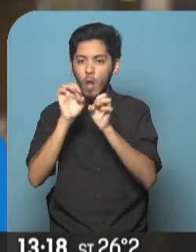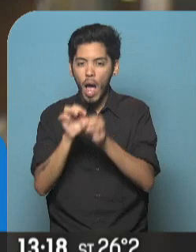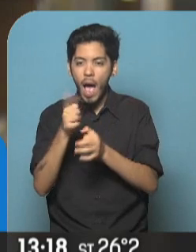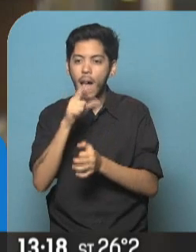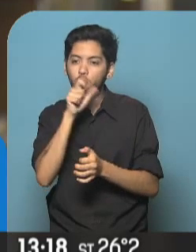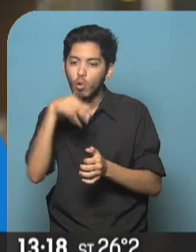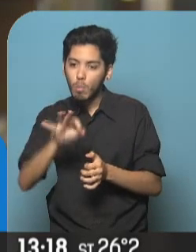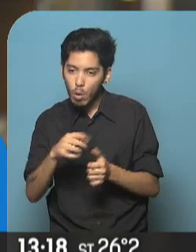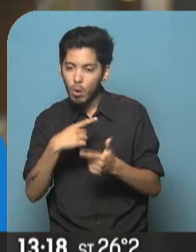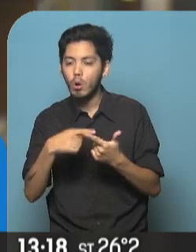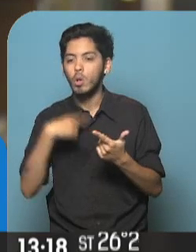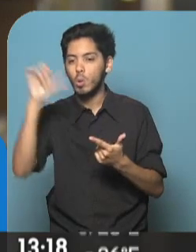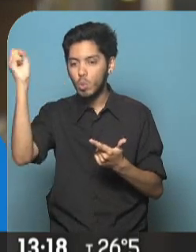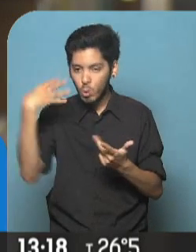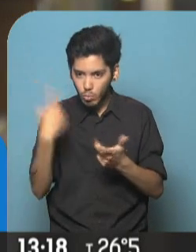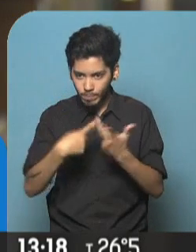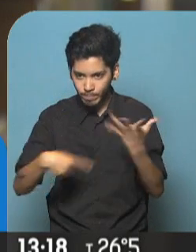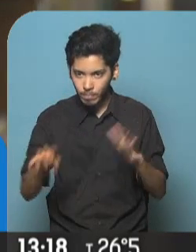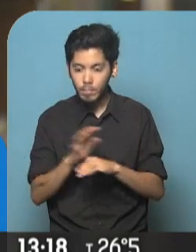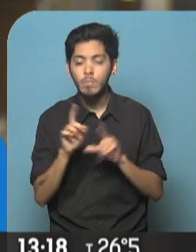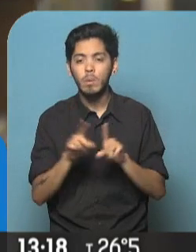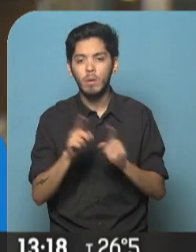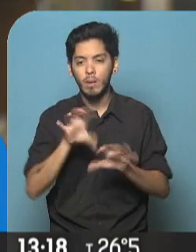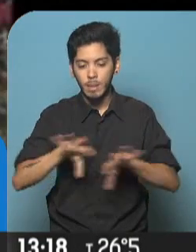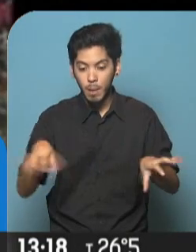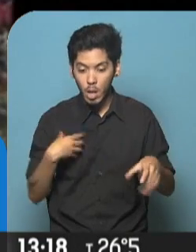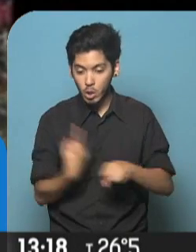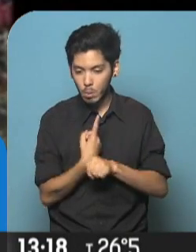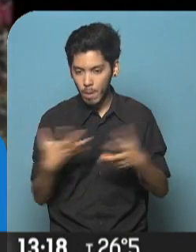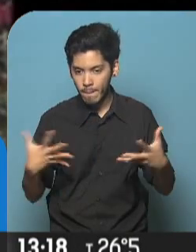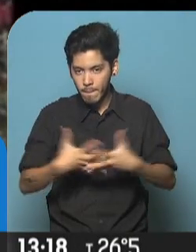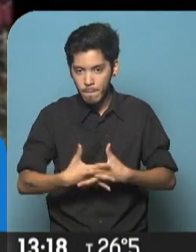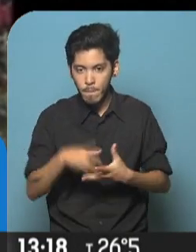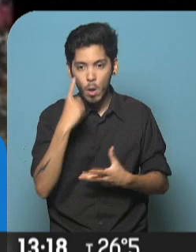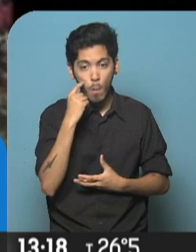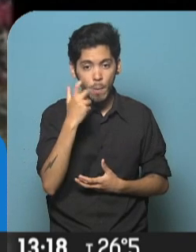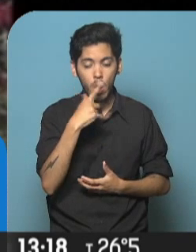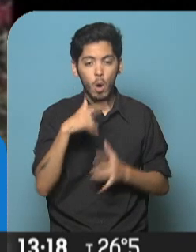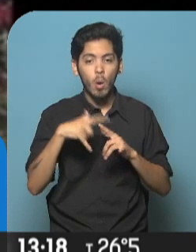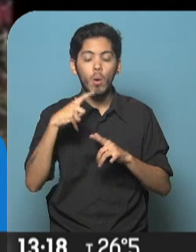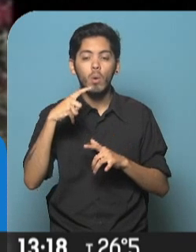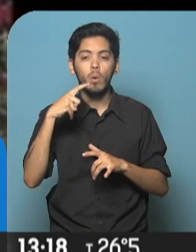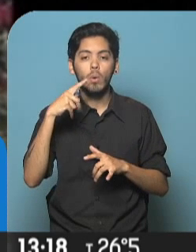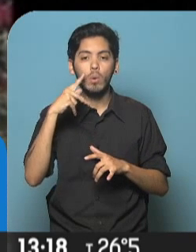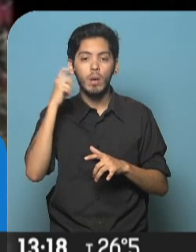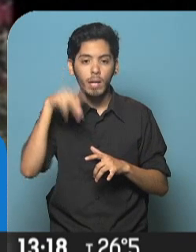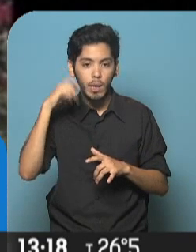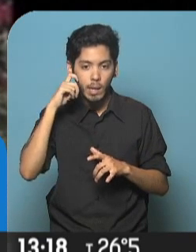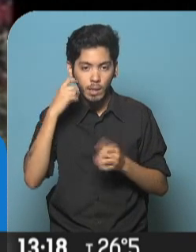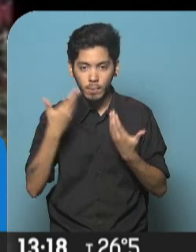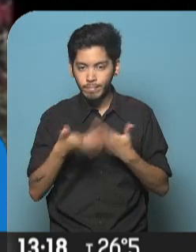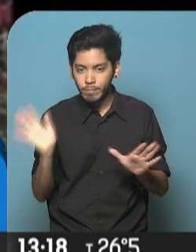física que han sido muy exitosas por separado todavía no se han podido mezclar y hawking inauguró el camino para